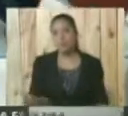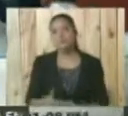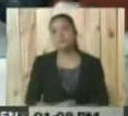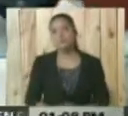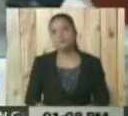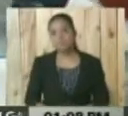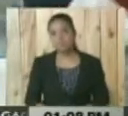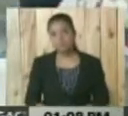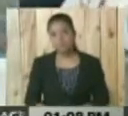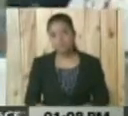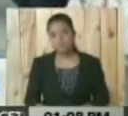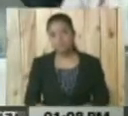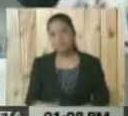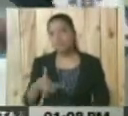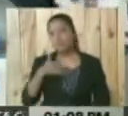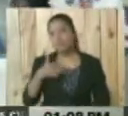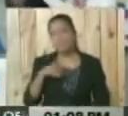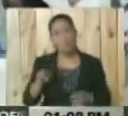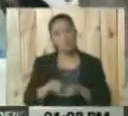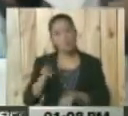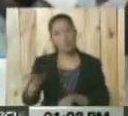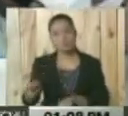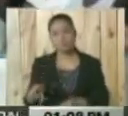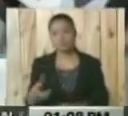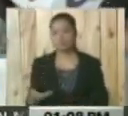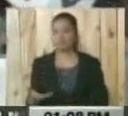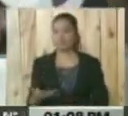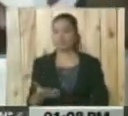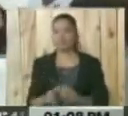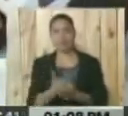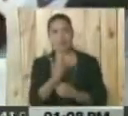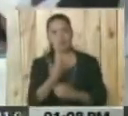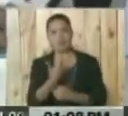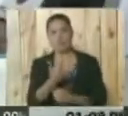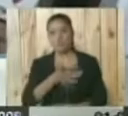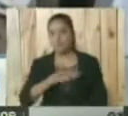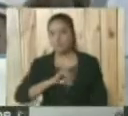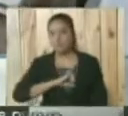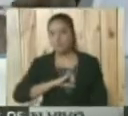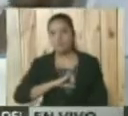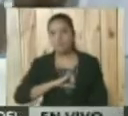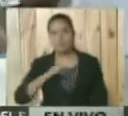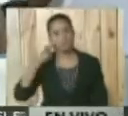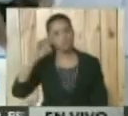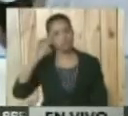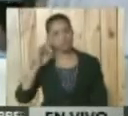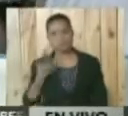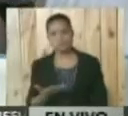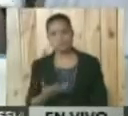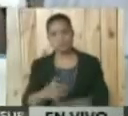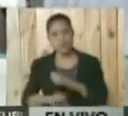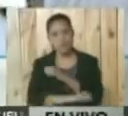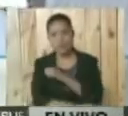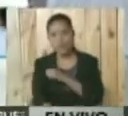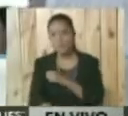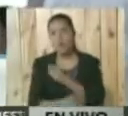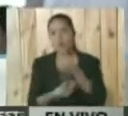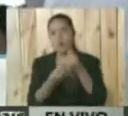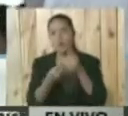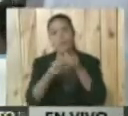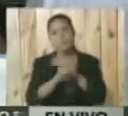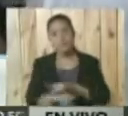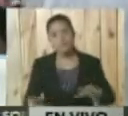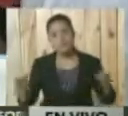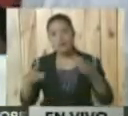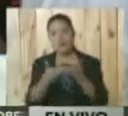que se sienten igual que tú, defraudadas, que fueron, digamos, sus identidades tomadas de forma fraudulenta? ¿Cuál es el mensaje